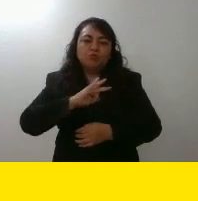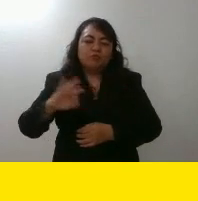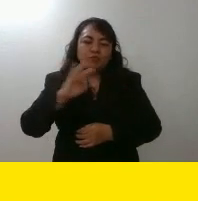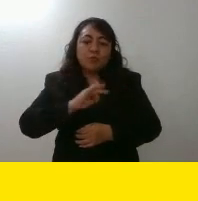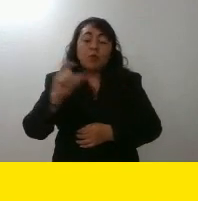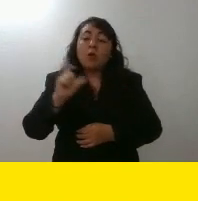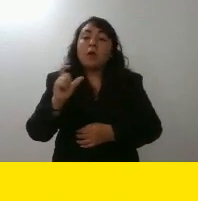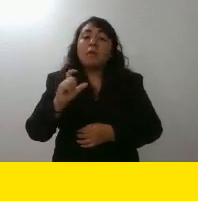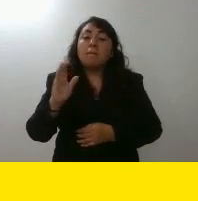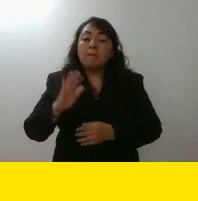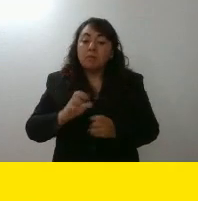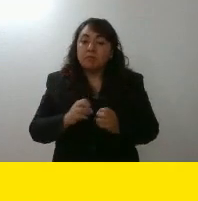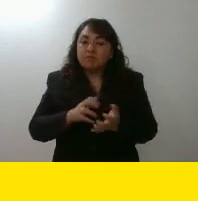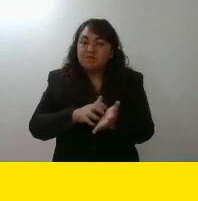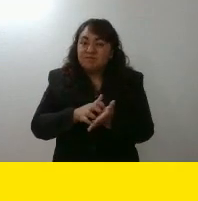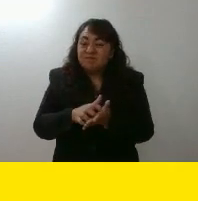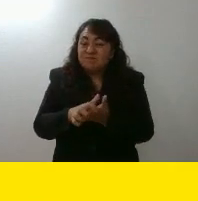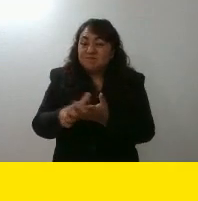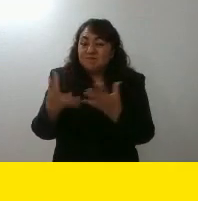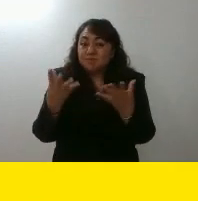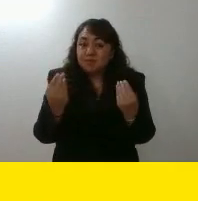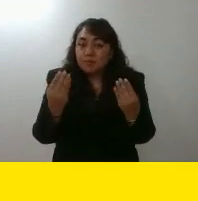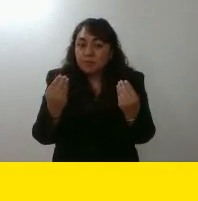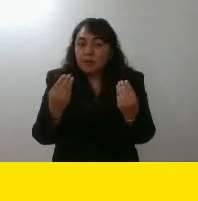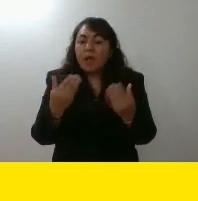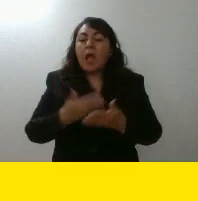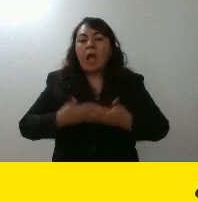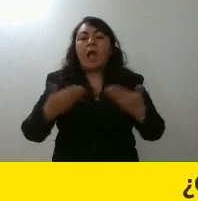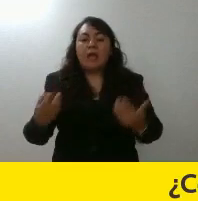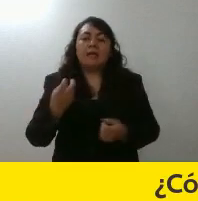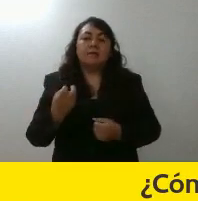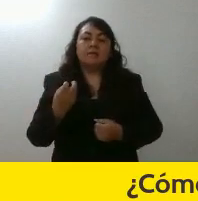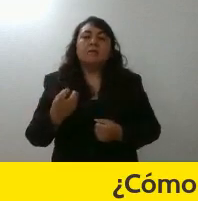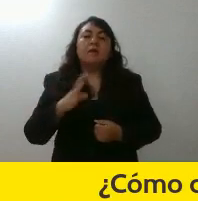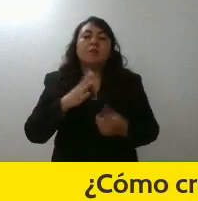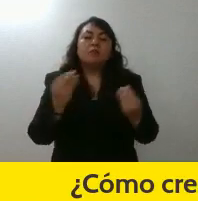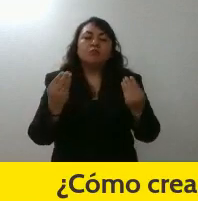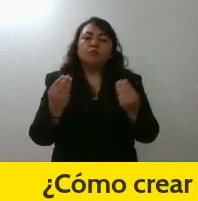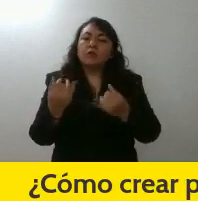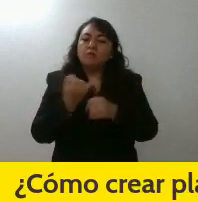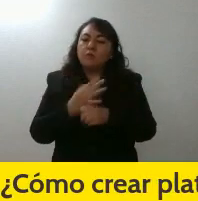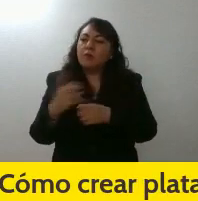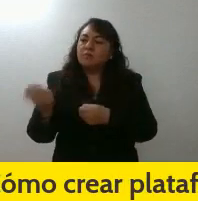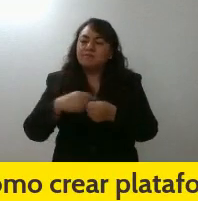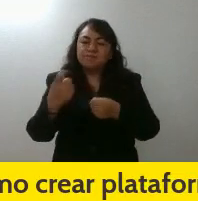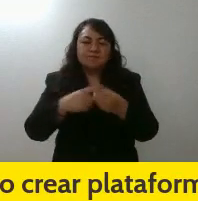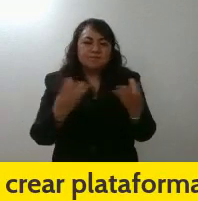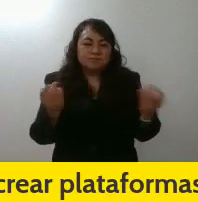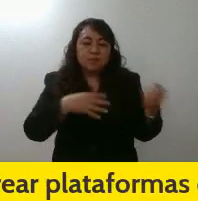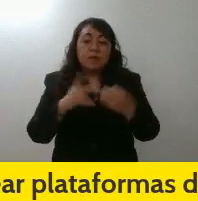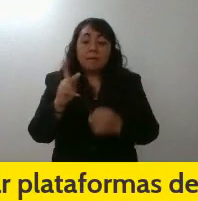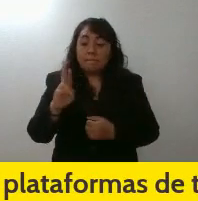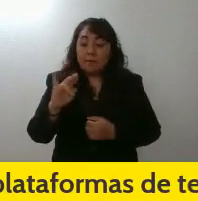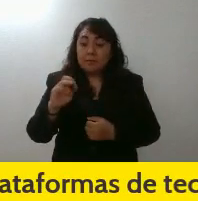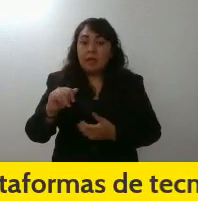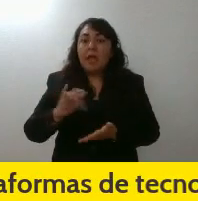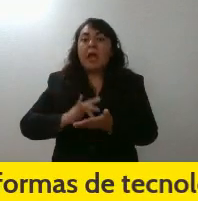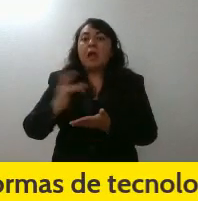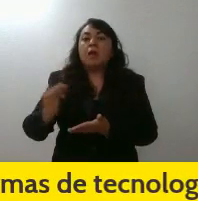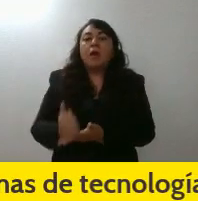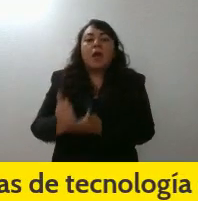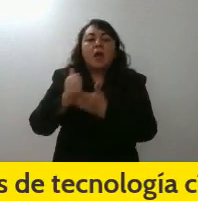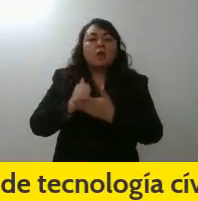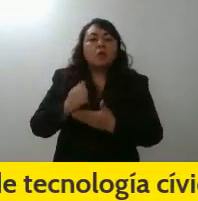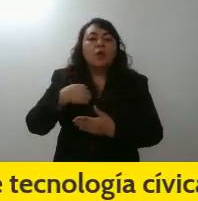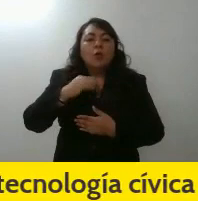para cuando sean masivos, que es lo que tenemos ahora, mucha cantidad de datos. Y, por ejemplo, Prisma nos permite eso, tener